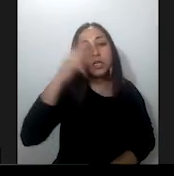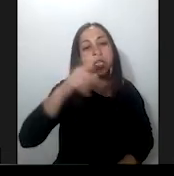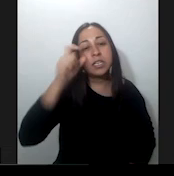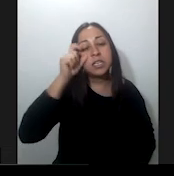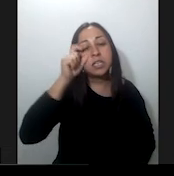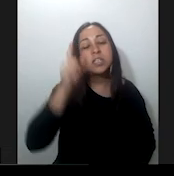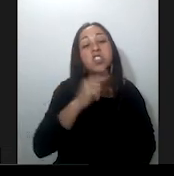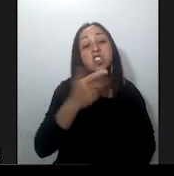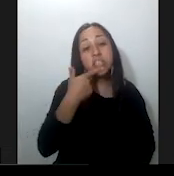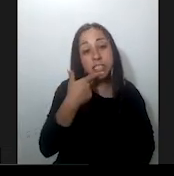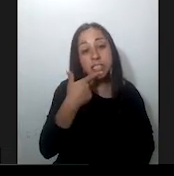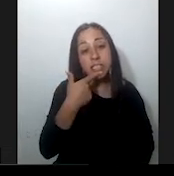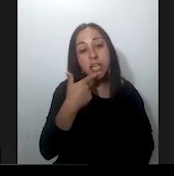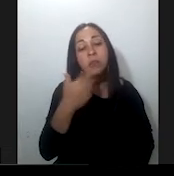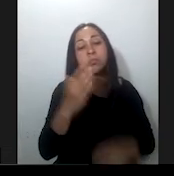Google Sheets, ¿bien?